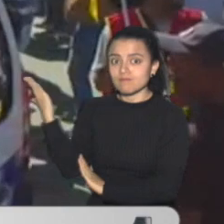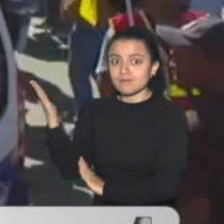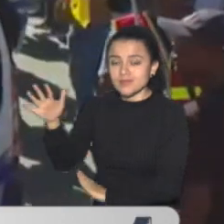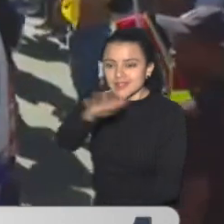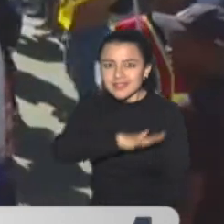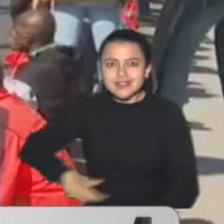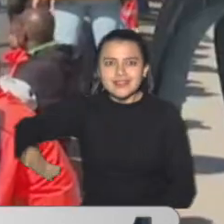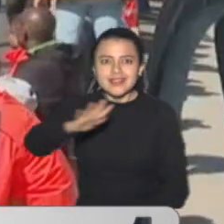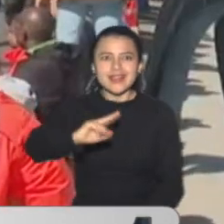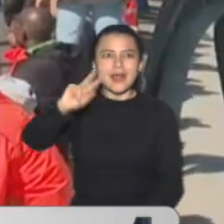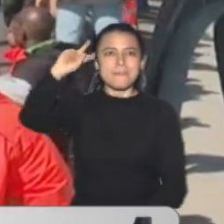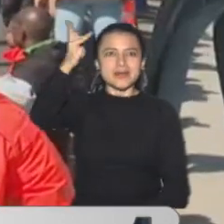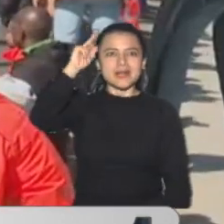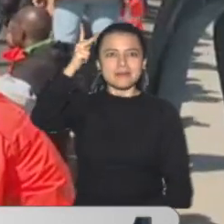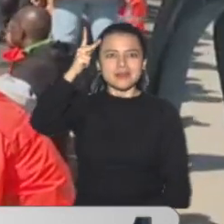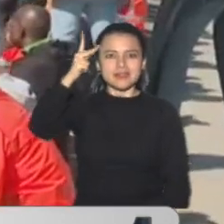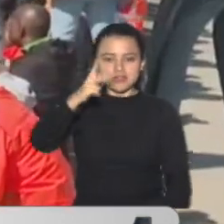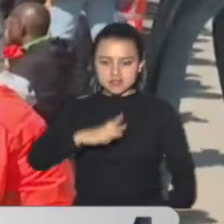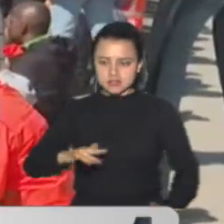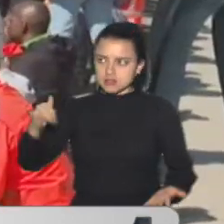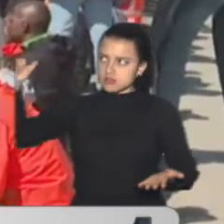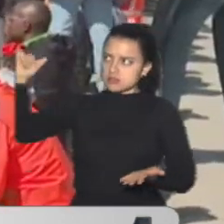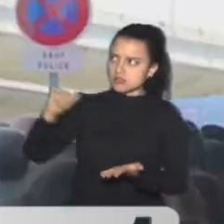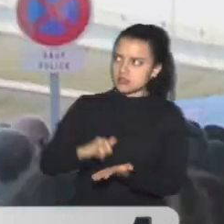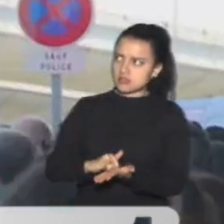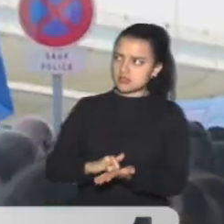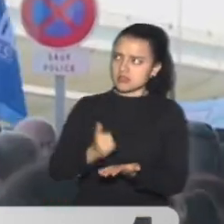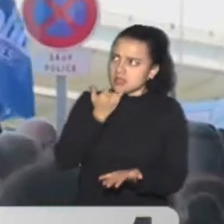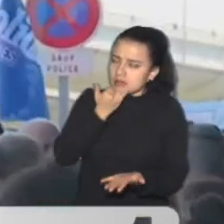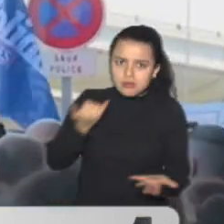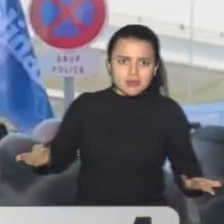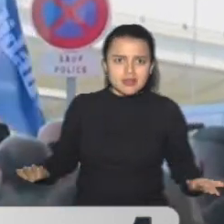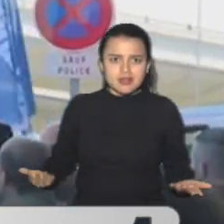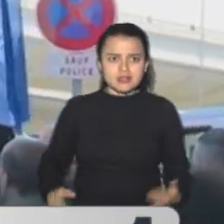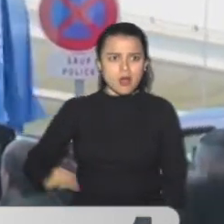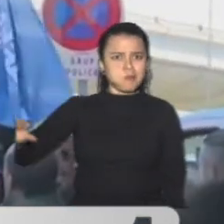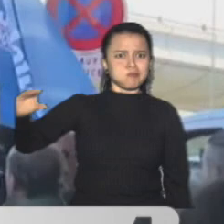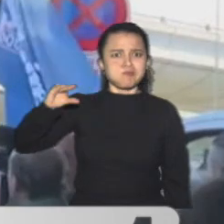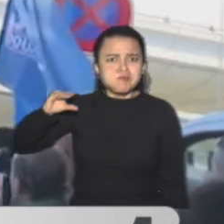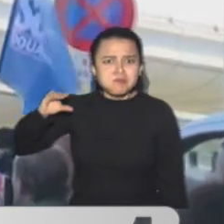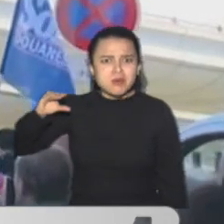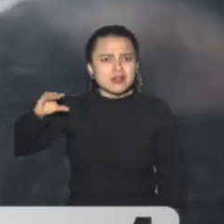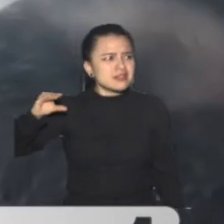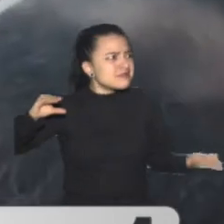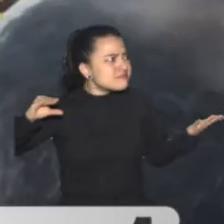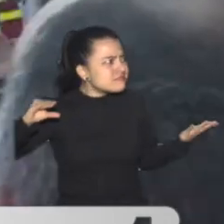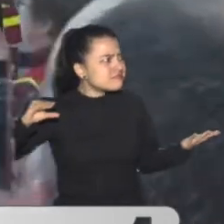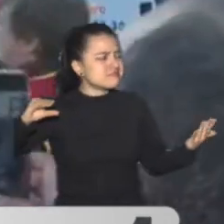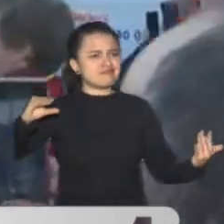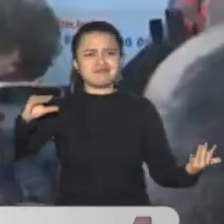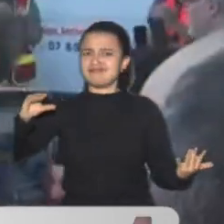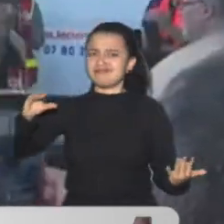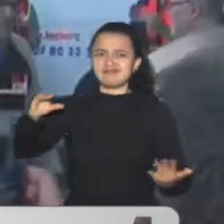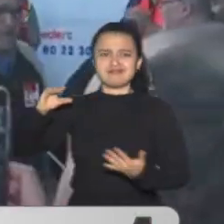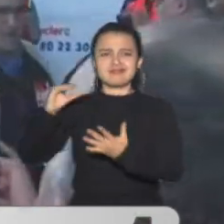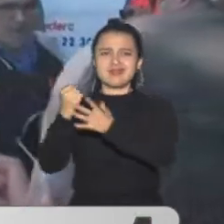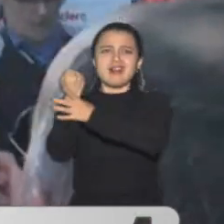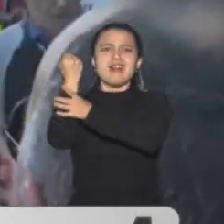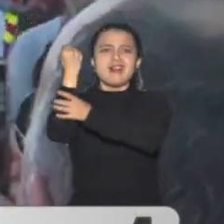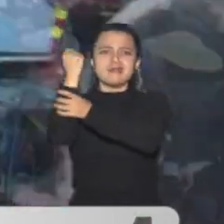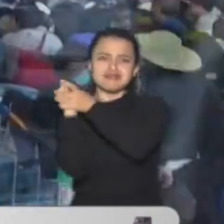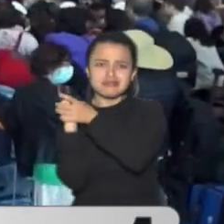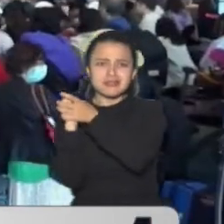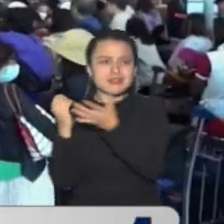de parís quienes pretenden un aumento de sueldo luego de que la actividad se normalizará el ritmo pre pandemia suscitaron demoras y cancelaciones